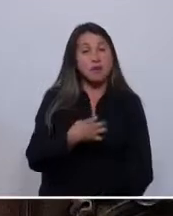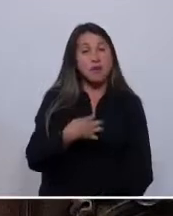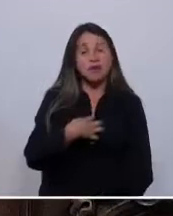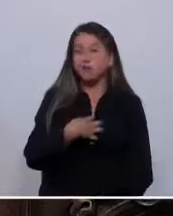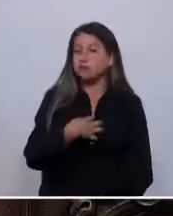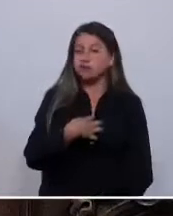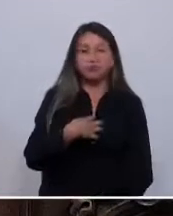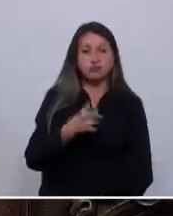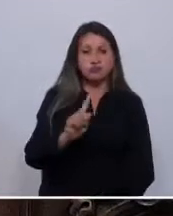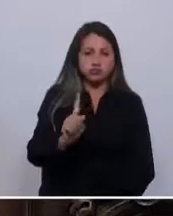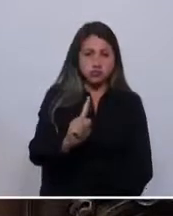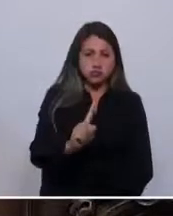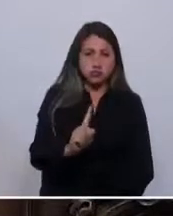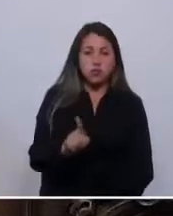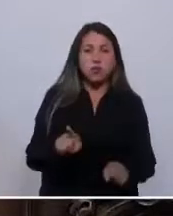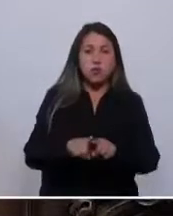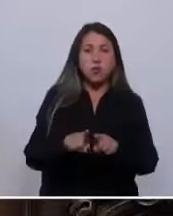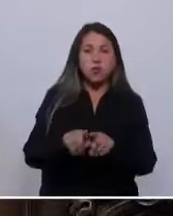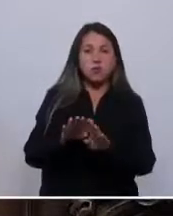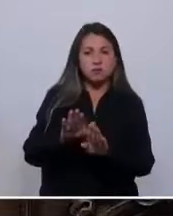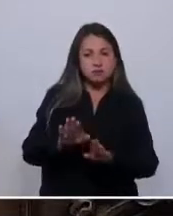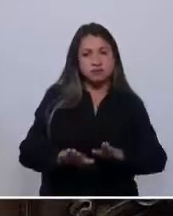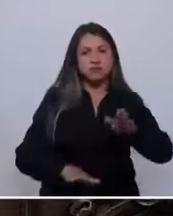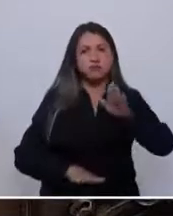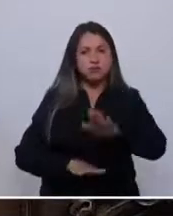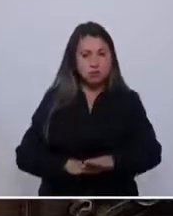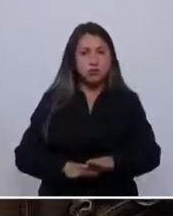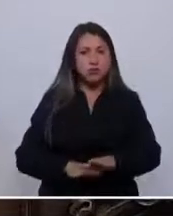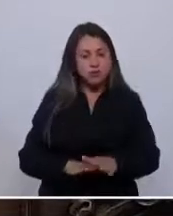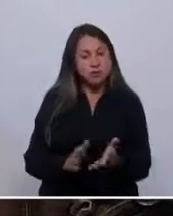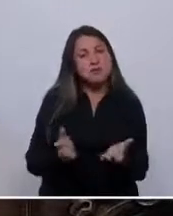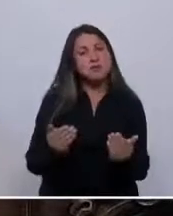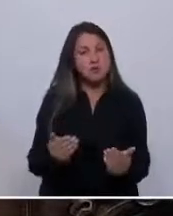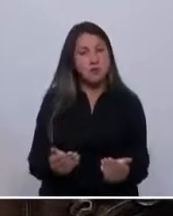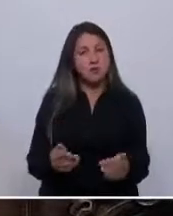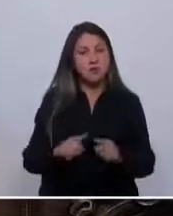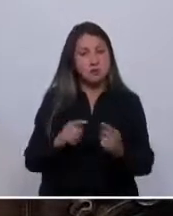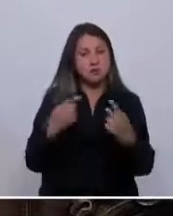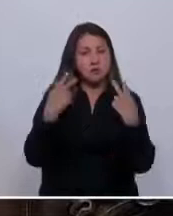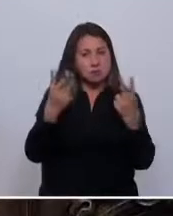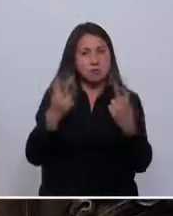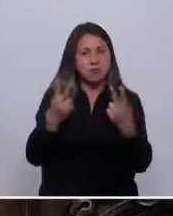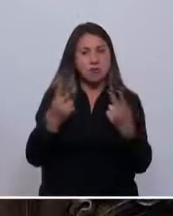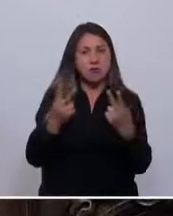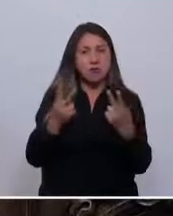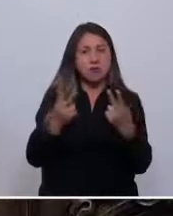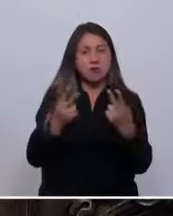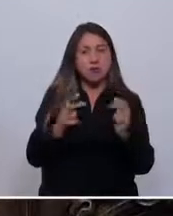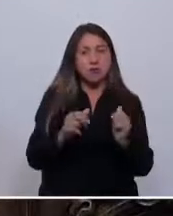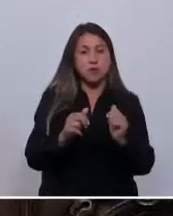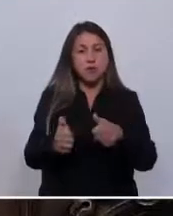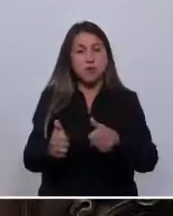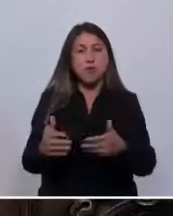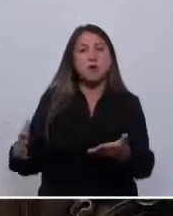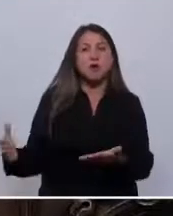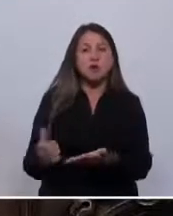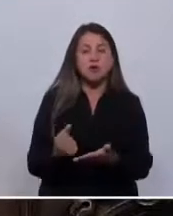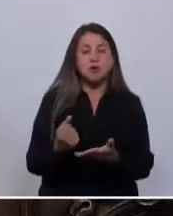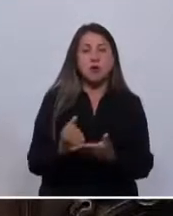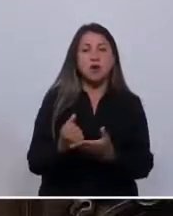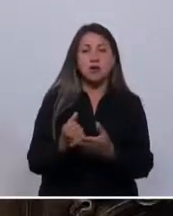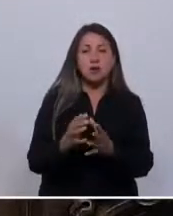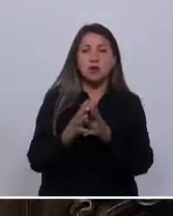para dar los pasos necesarios y cruzar las fronteras para lograr los grandes acuerdos.